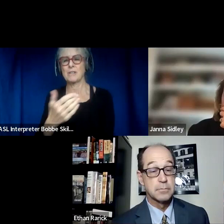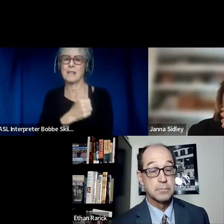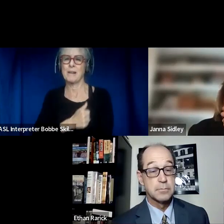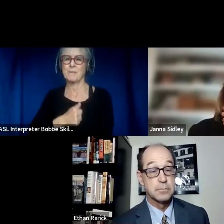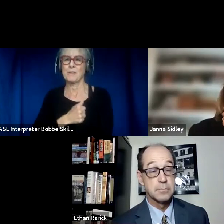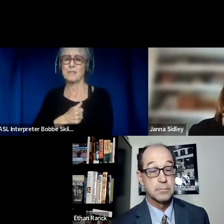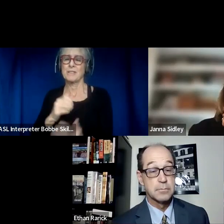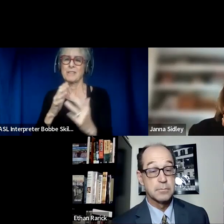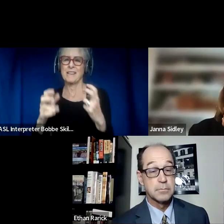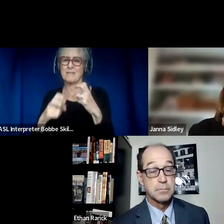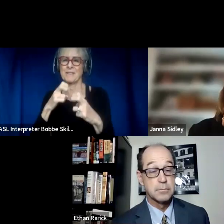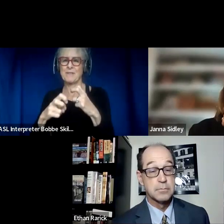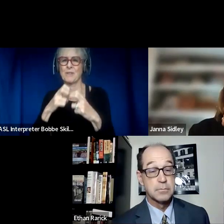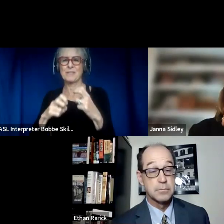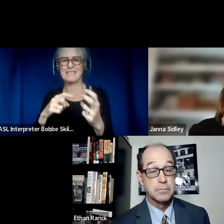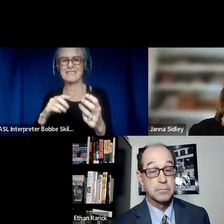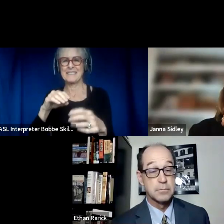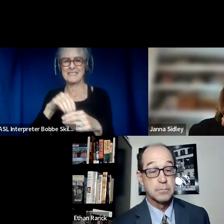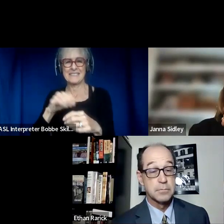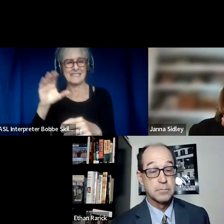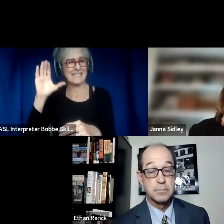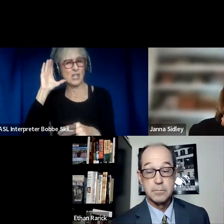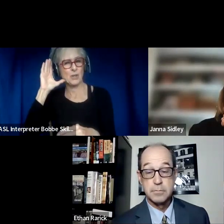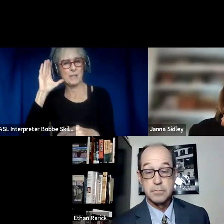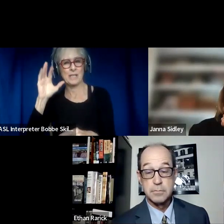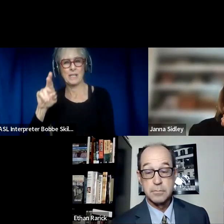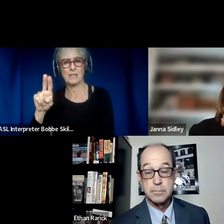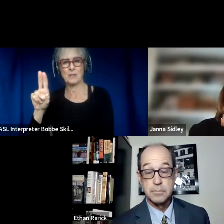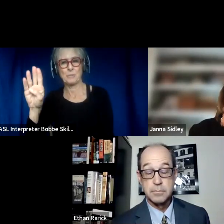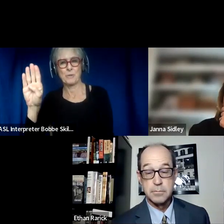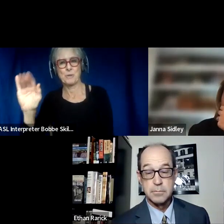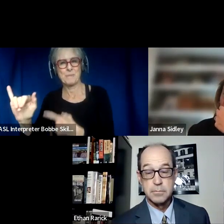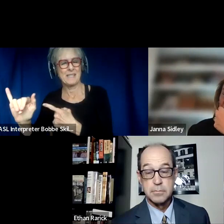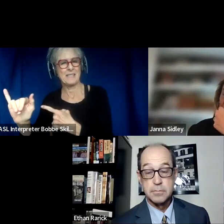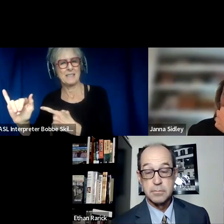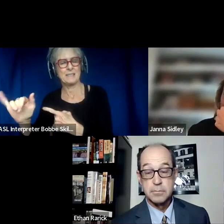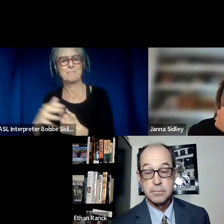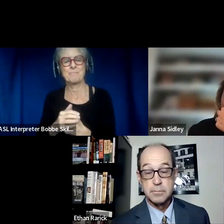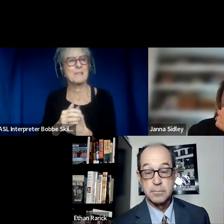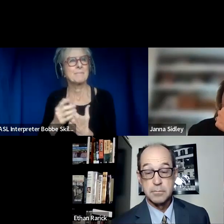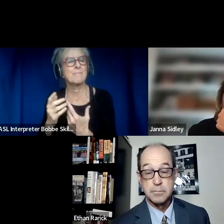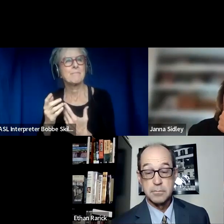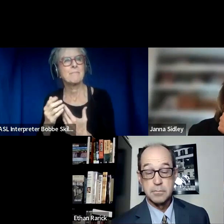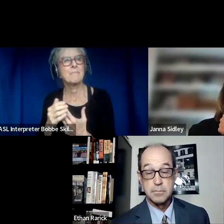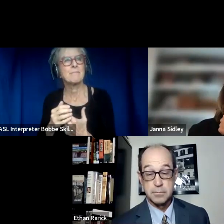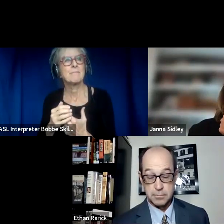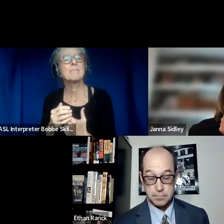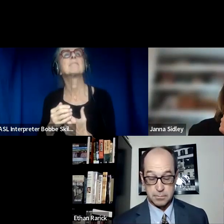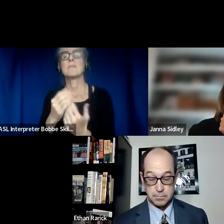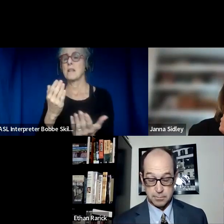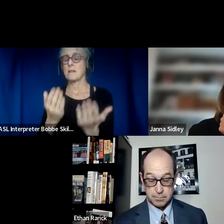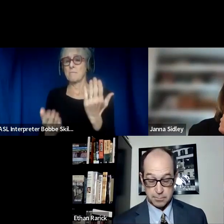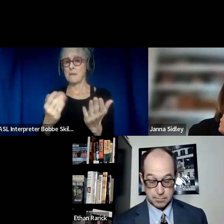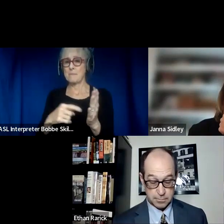Aaron de nosotros. Eso es algo que nosotros hemos venido diciendo mucho. Nuestra directora Elizabeth Gómez